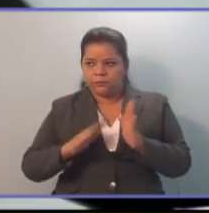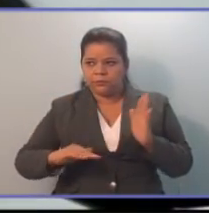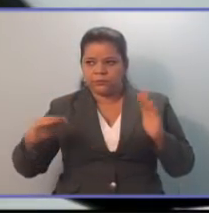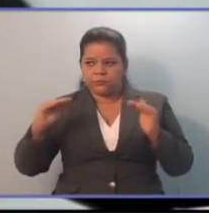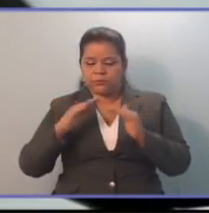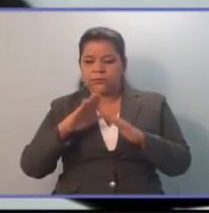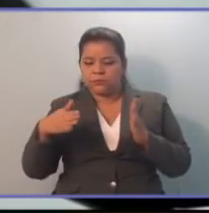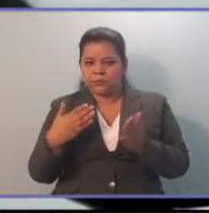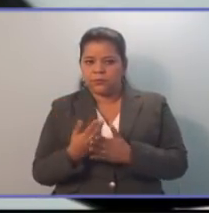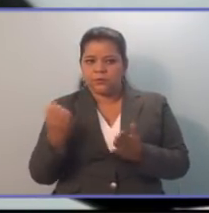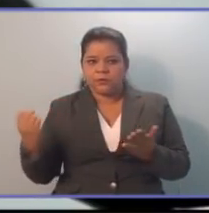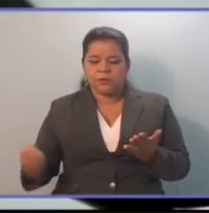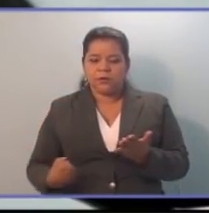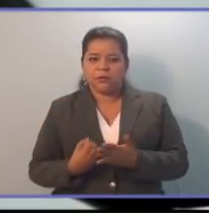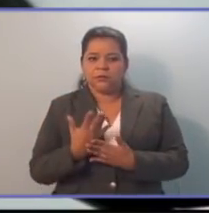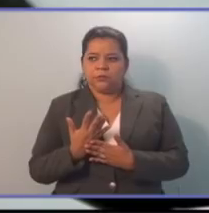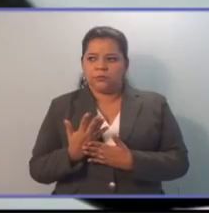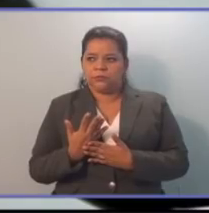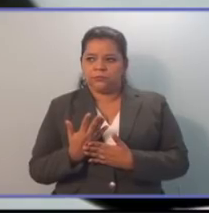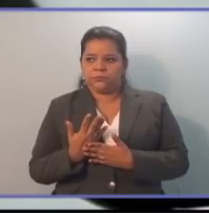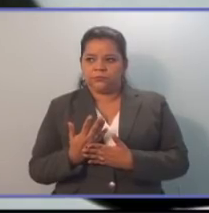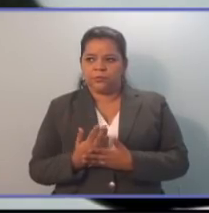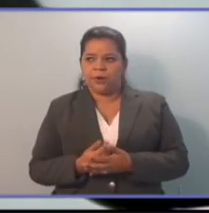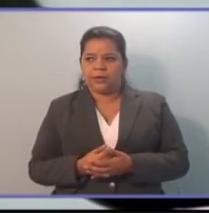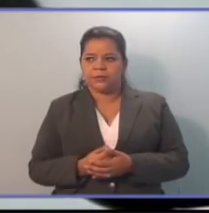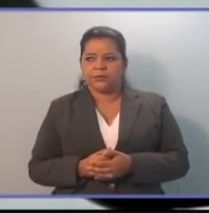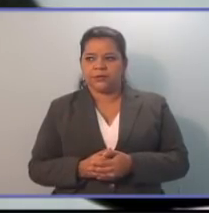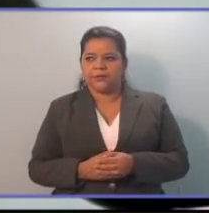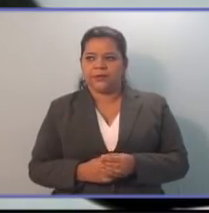la nueva